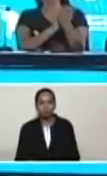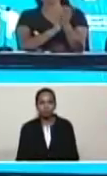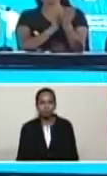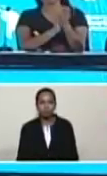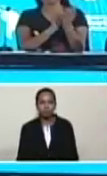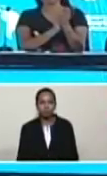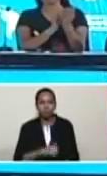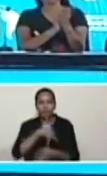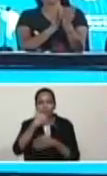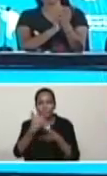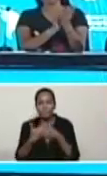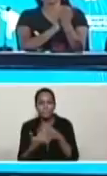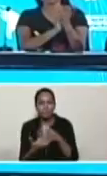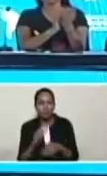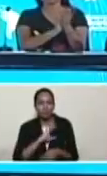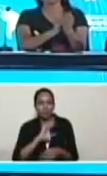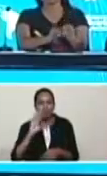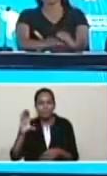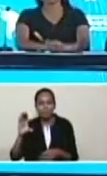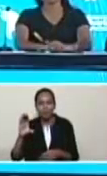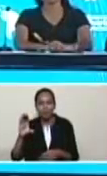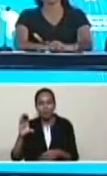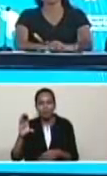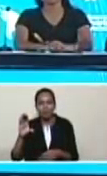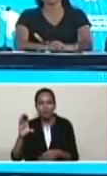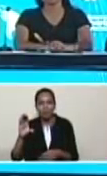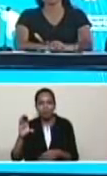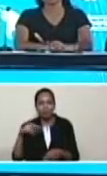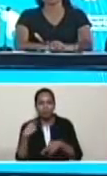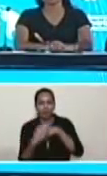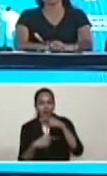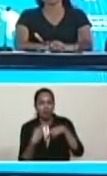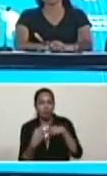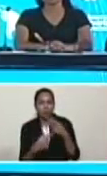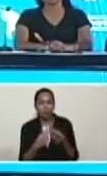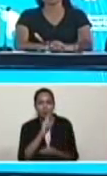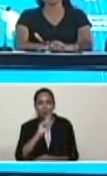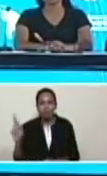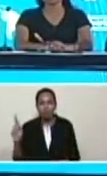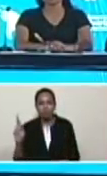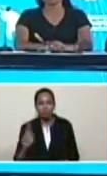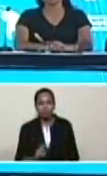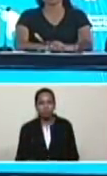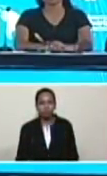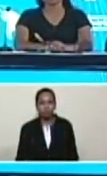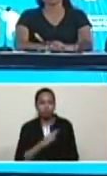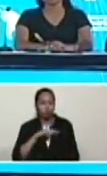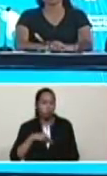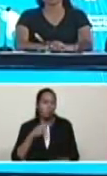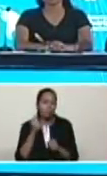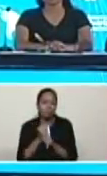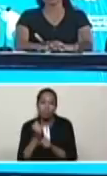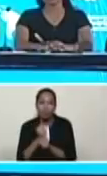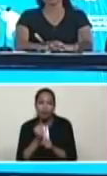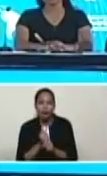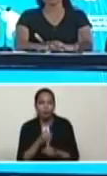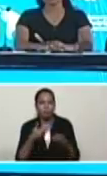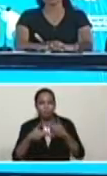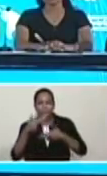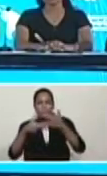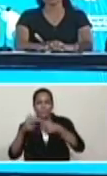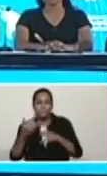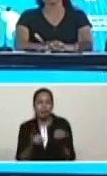Plan de la patria, que es ley constitucional de la República. Así que trabajar, perseverar, construir,